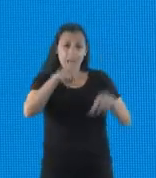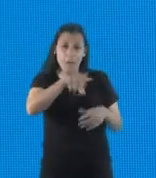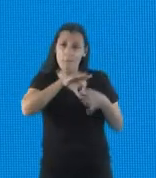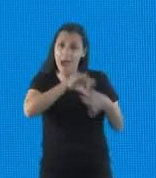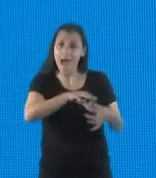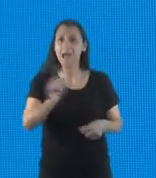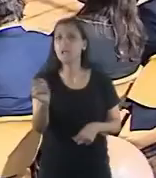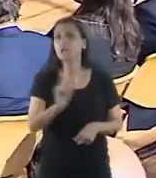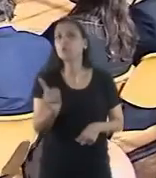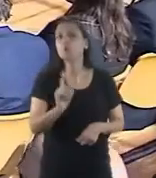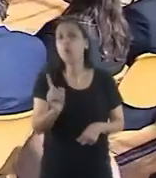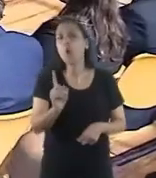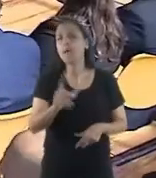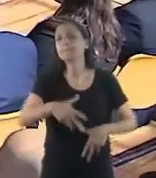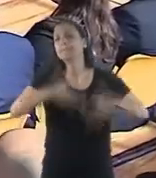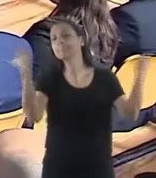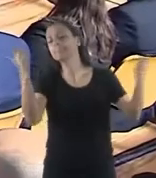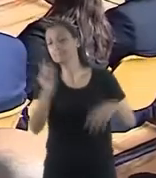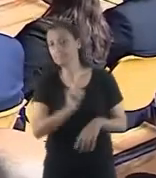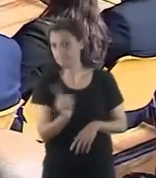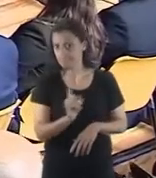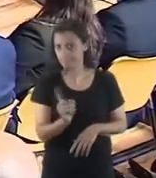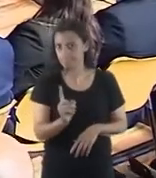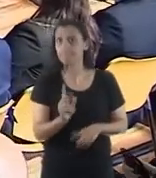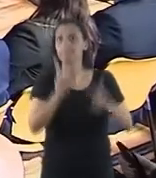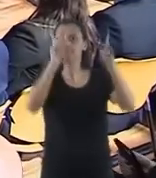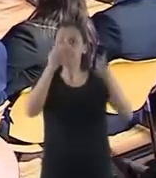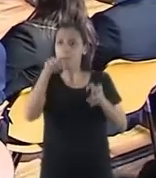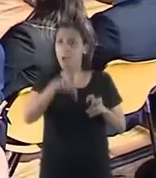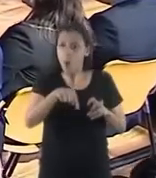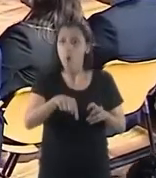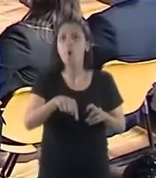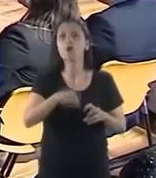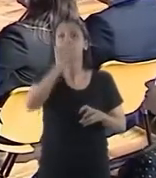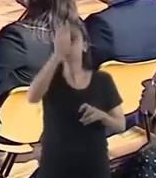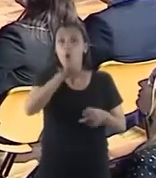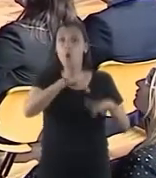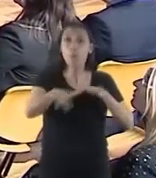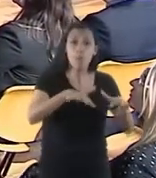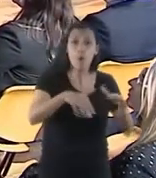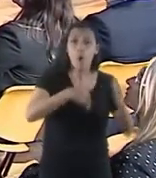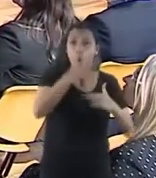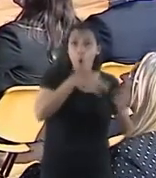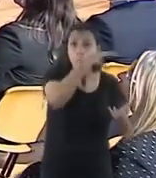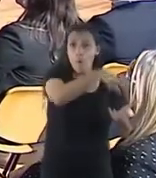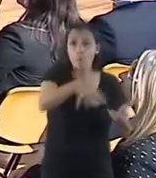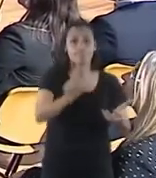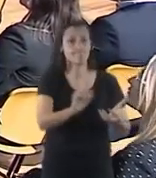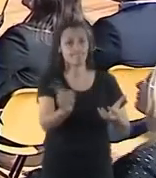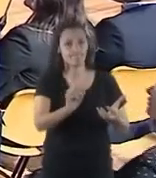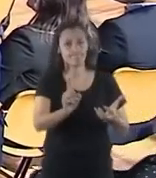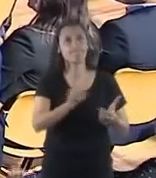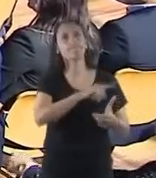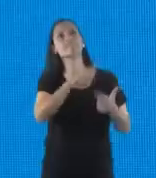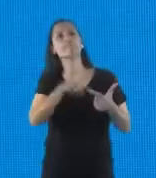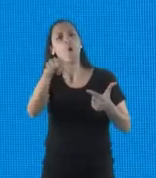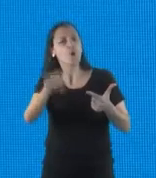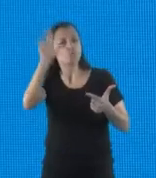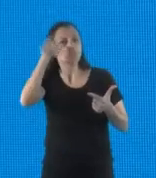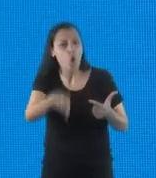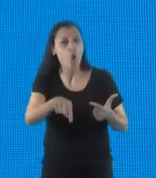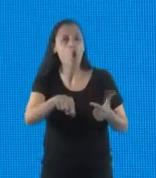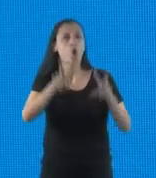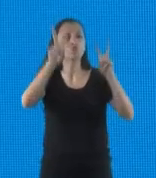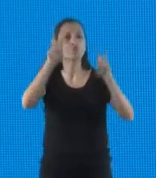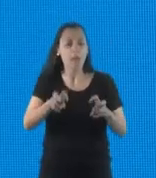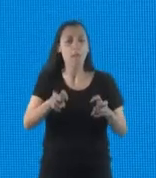no es simplemente la puesta en marcha de obras, que no es simplemente